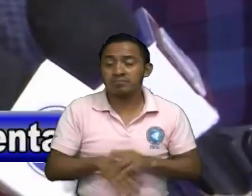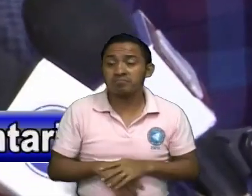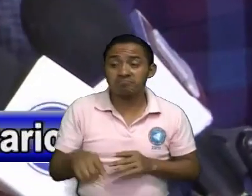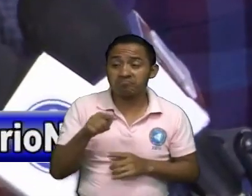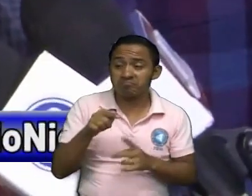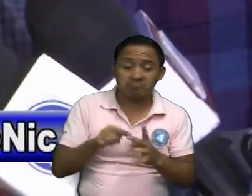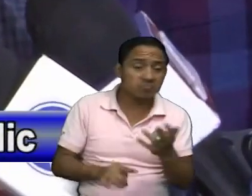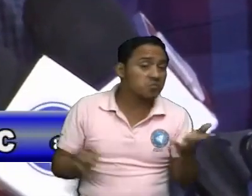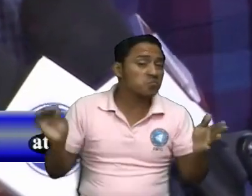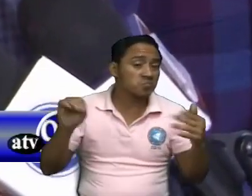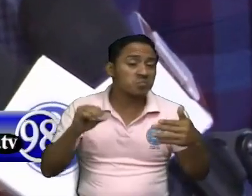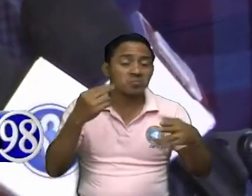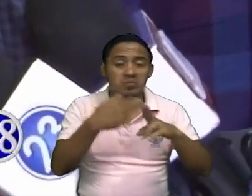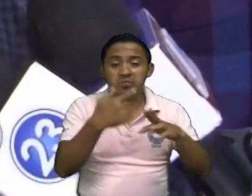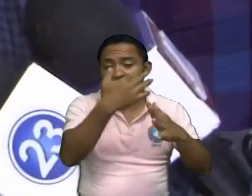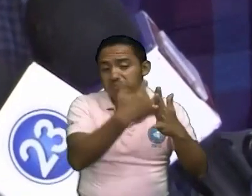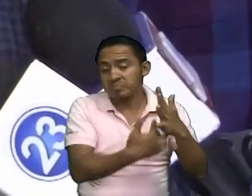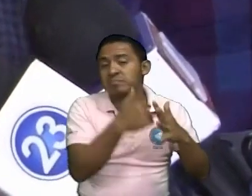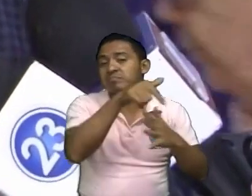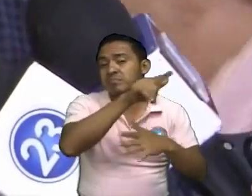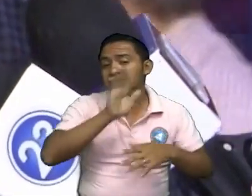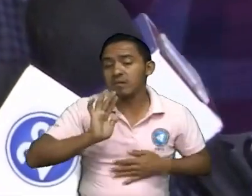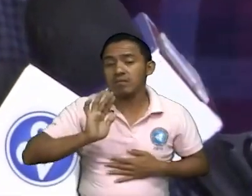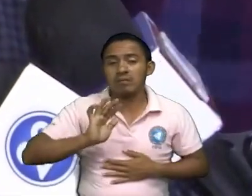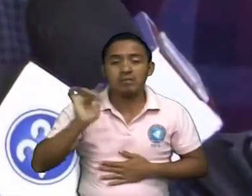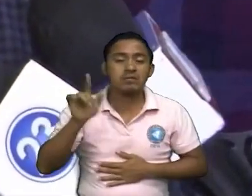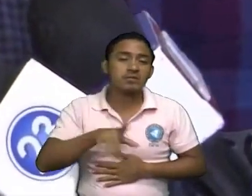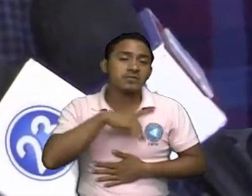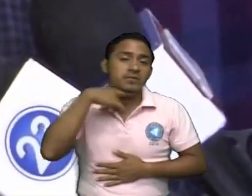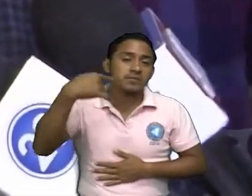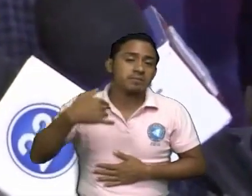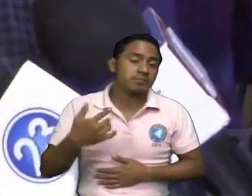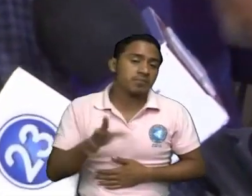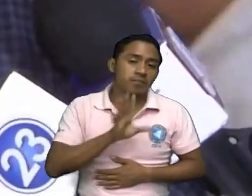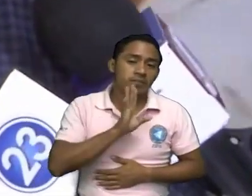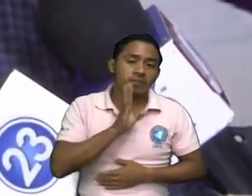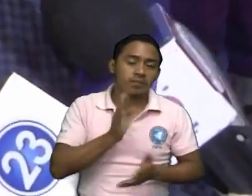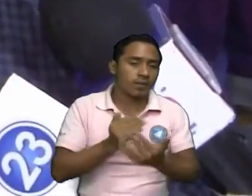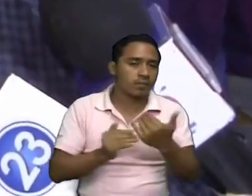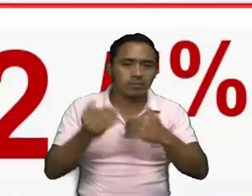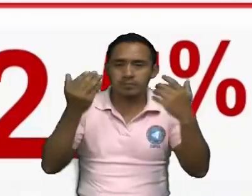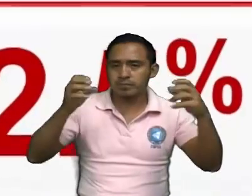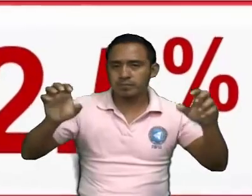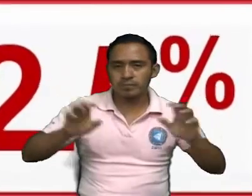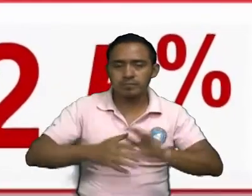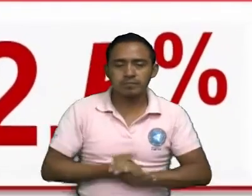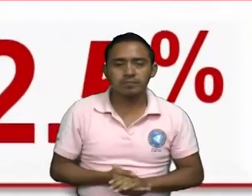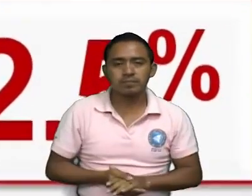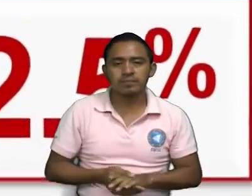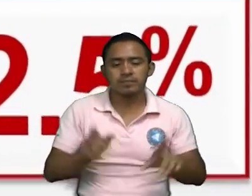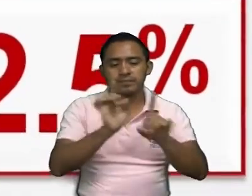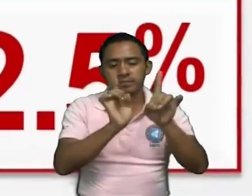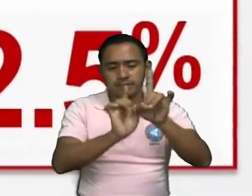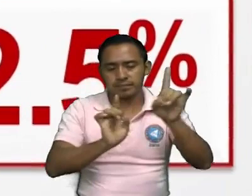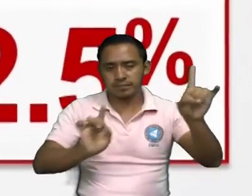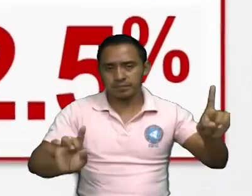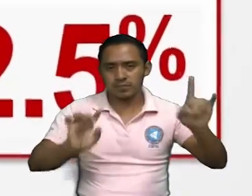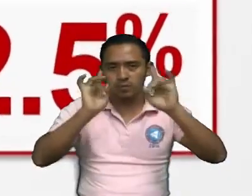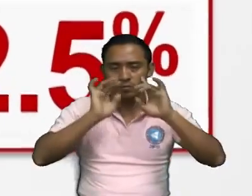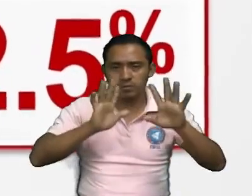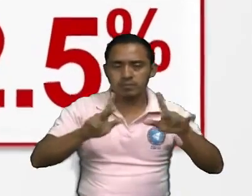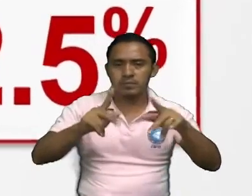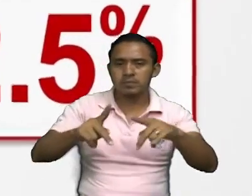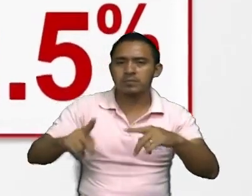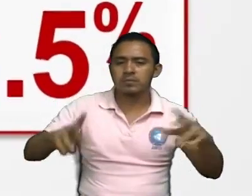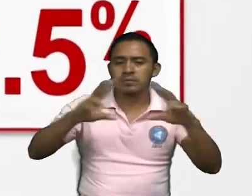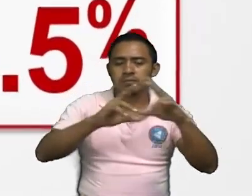querrás ponerle. El hecho es que la realidad habla más que cualquier otra cosa. El nivel de seguridad, según la percepción de